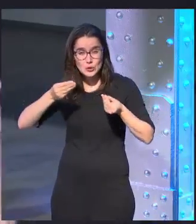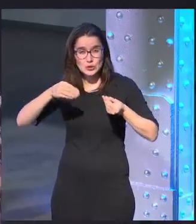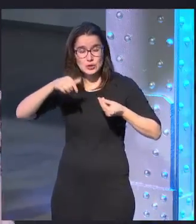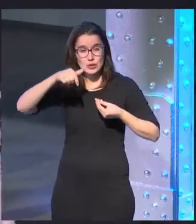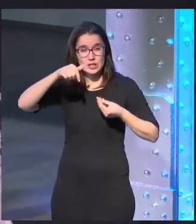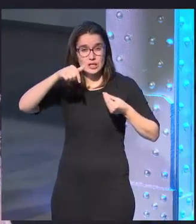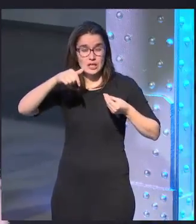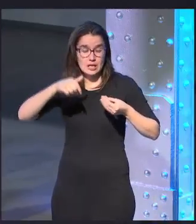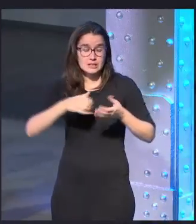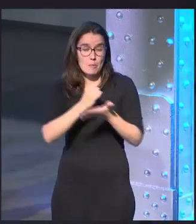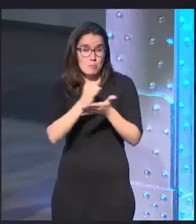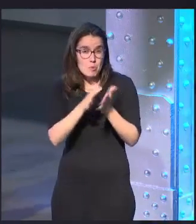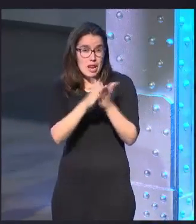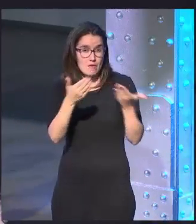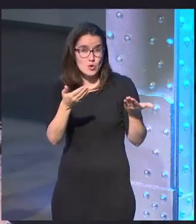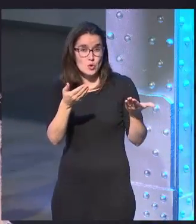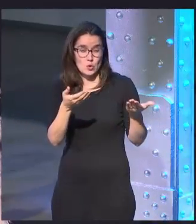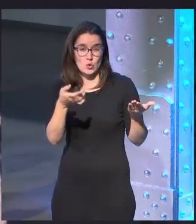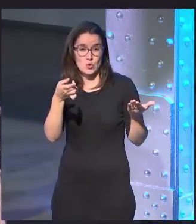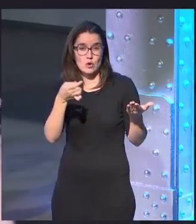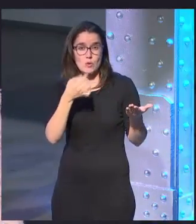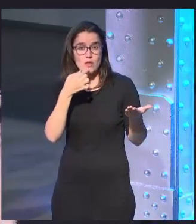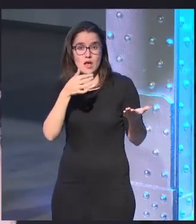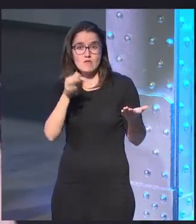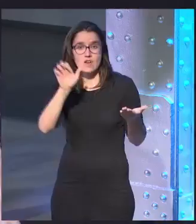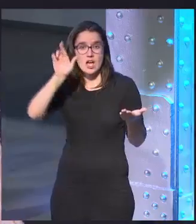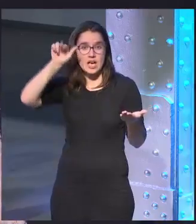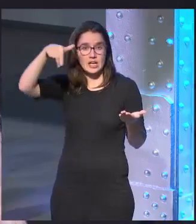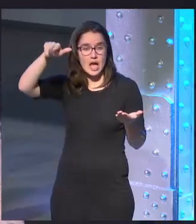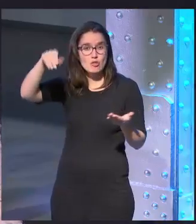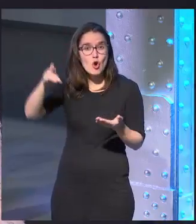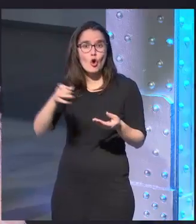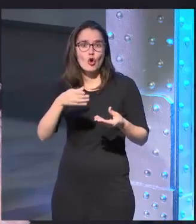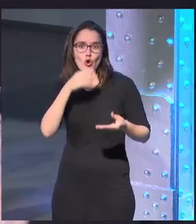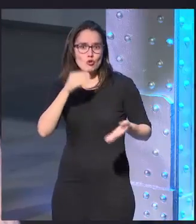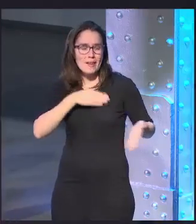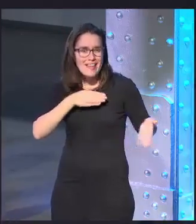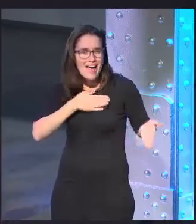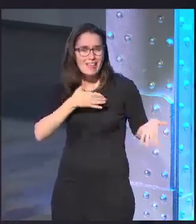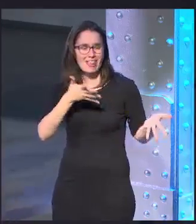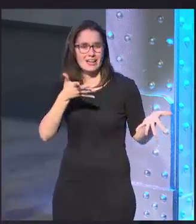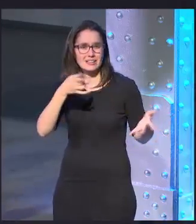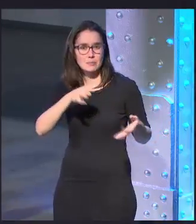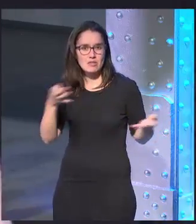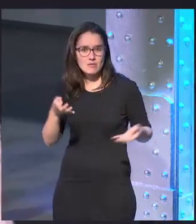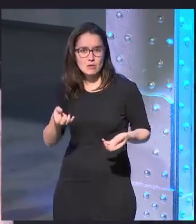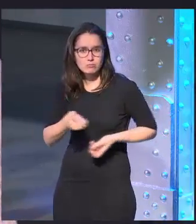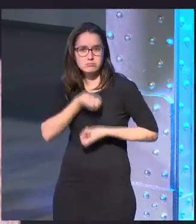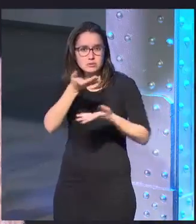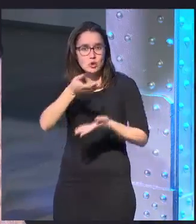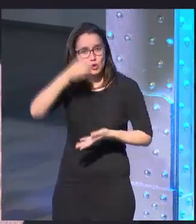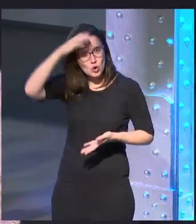este ensayo, y como decía también Fernando Savater, con la humildad con la que hay también que expresar